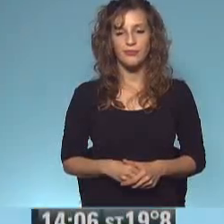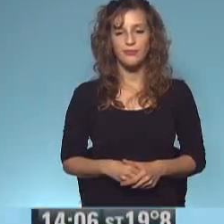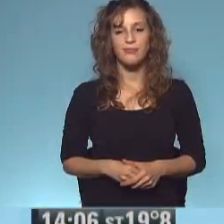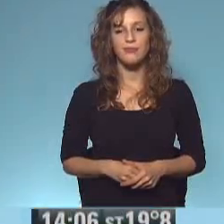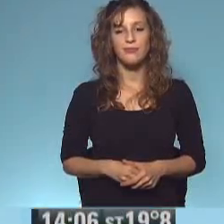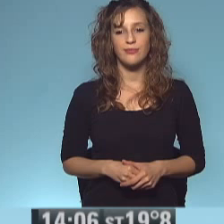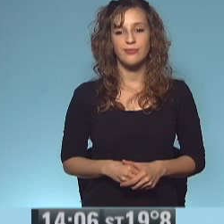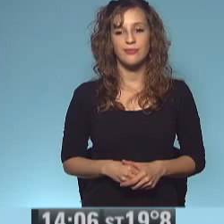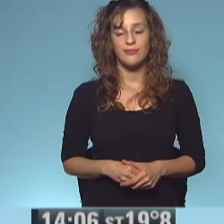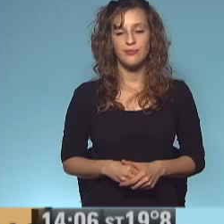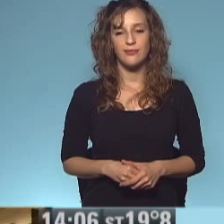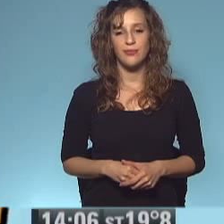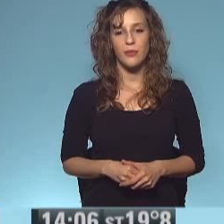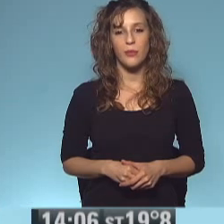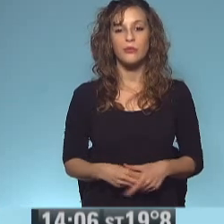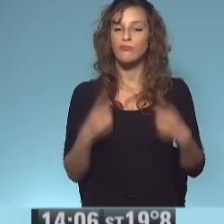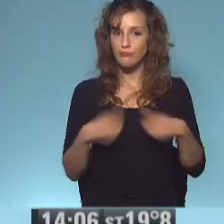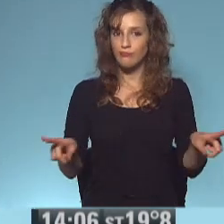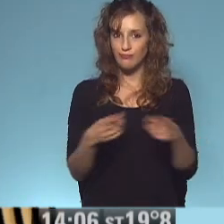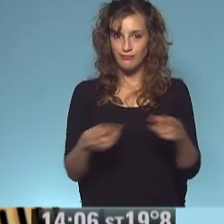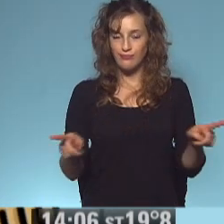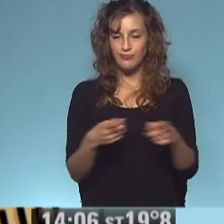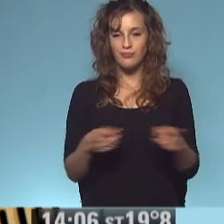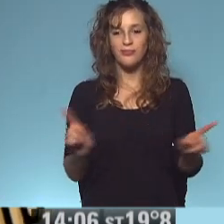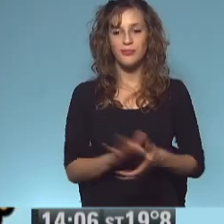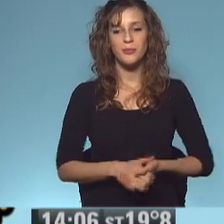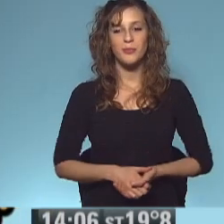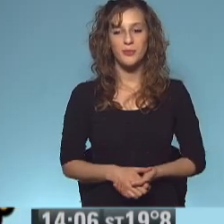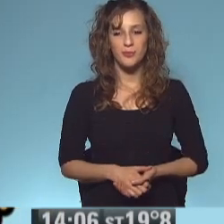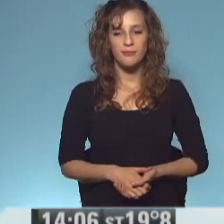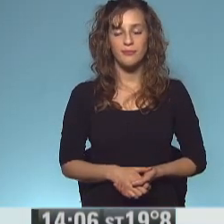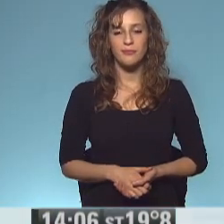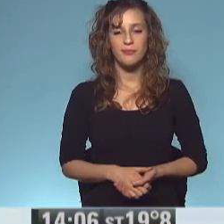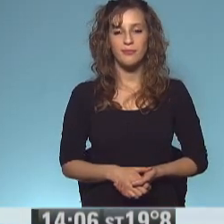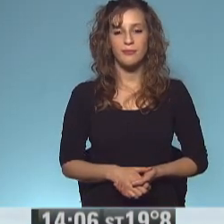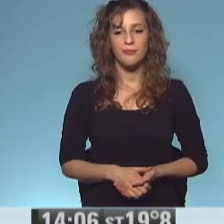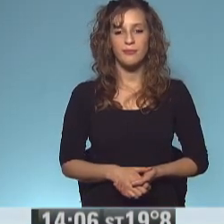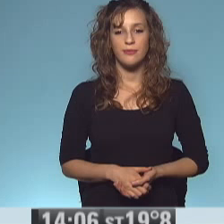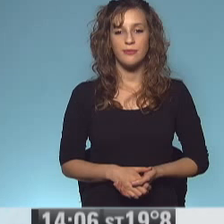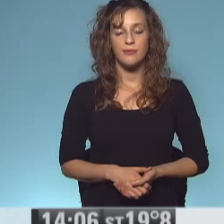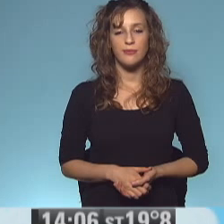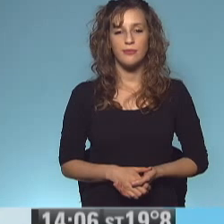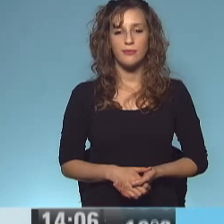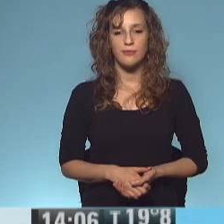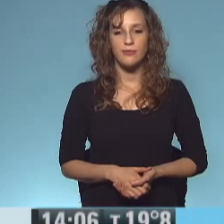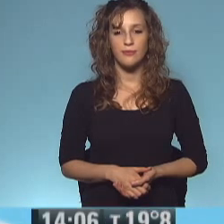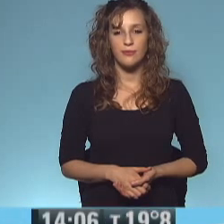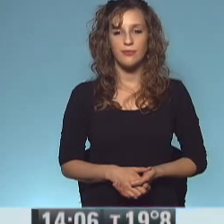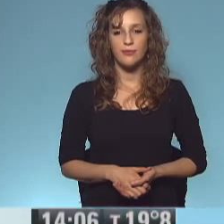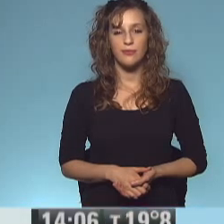Salve Argentina, bandera azul y blanca, girón